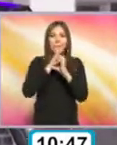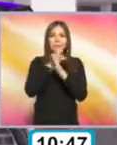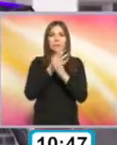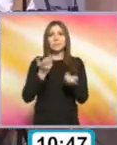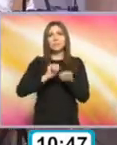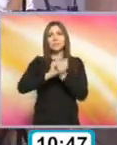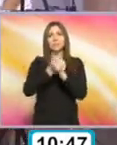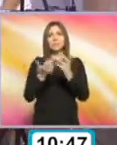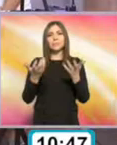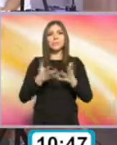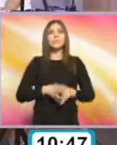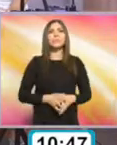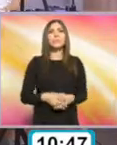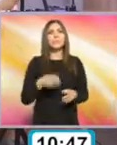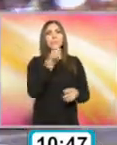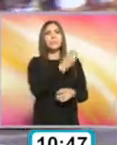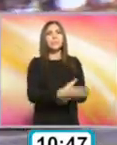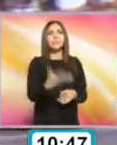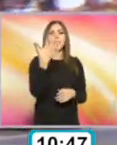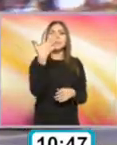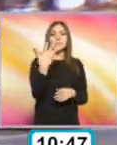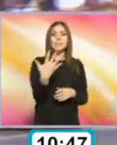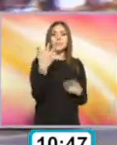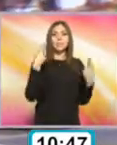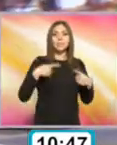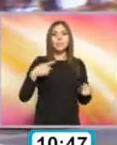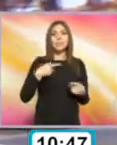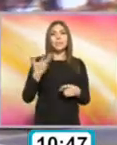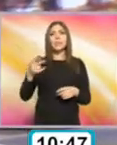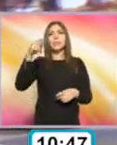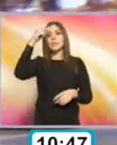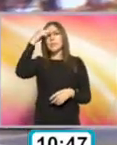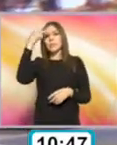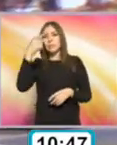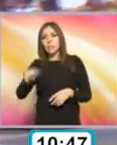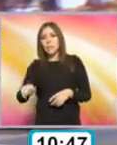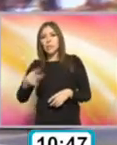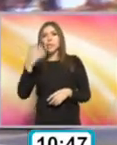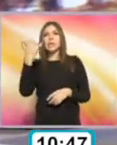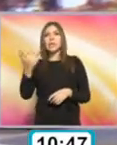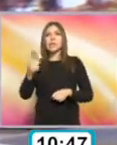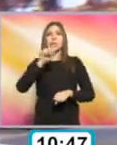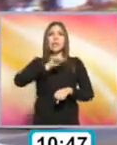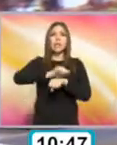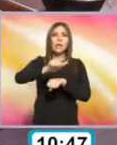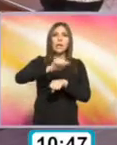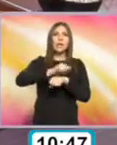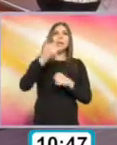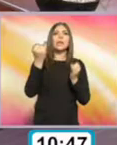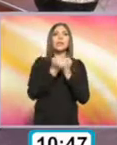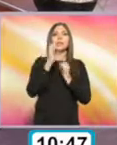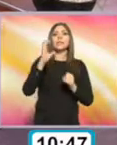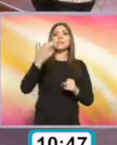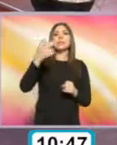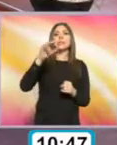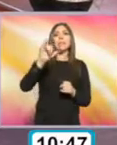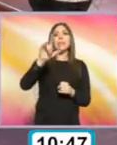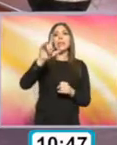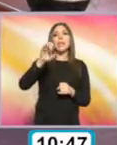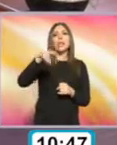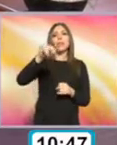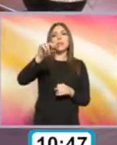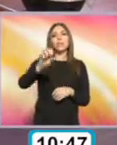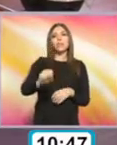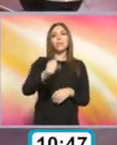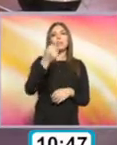vamos. Es un quinteto conformado entre mexicanos y argentinos. Y chilenos. Y chilenos. Pero, entonces,